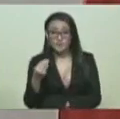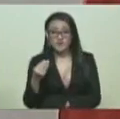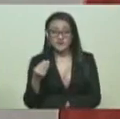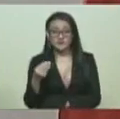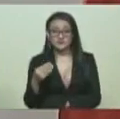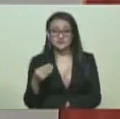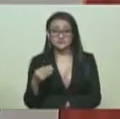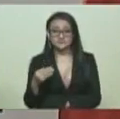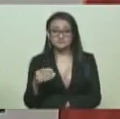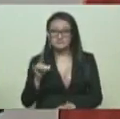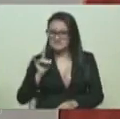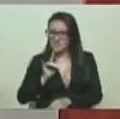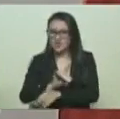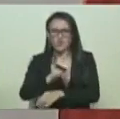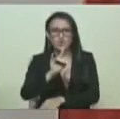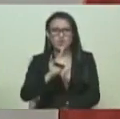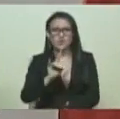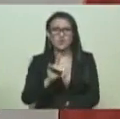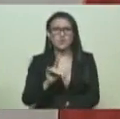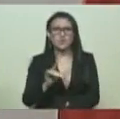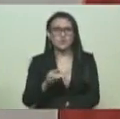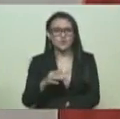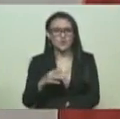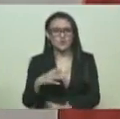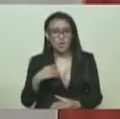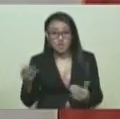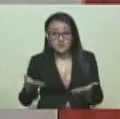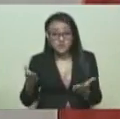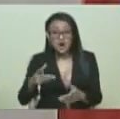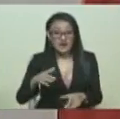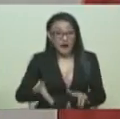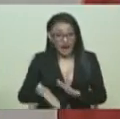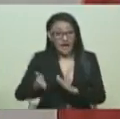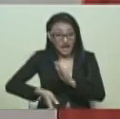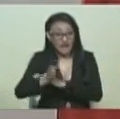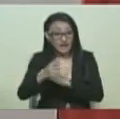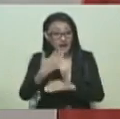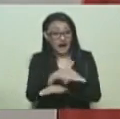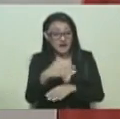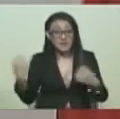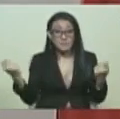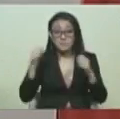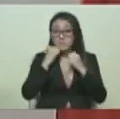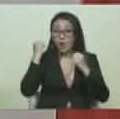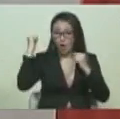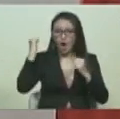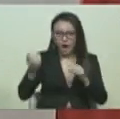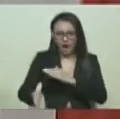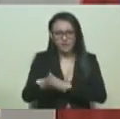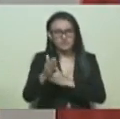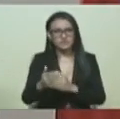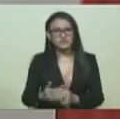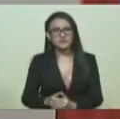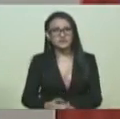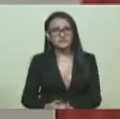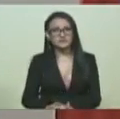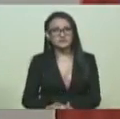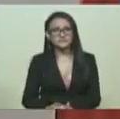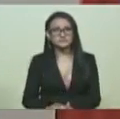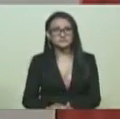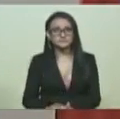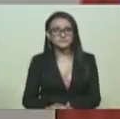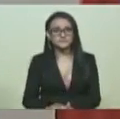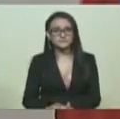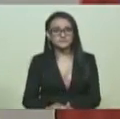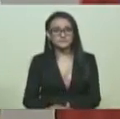traicionando a todos los que ellos promovieron para ir a la violencia de calle. Y fíjense cómo esta